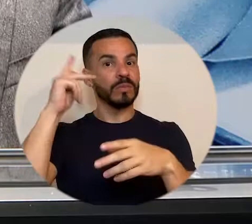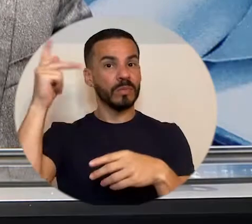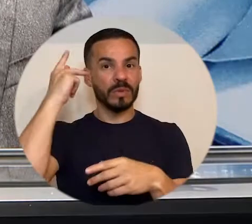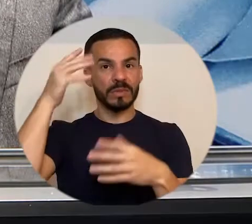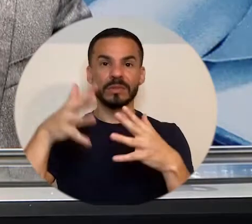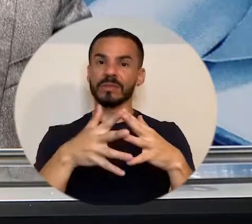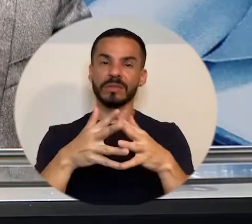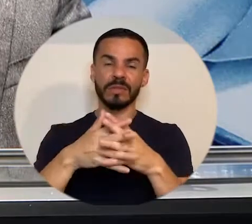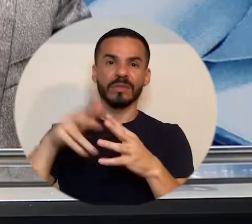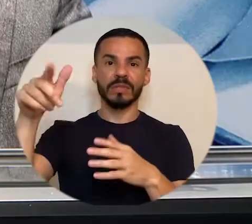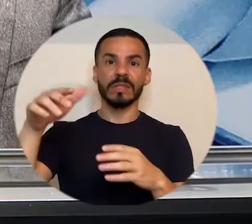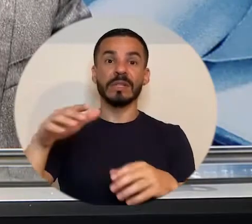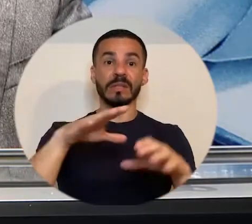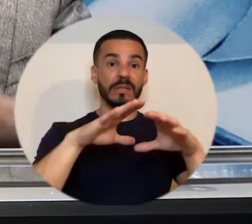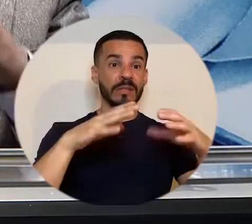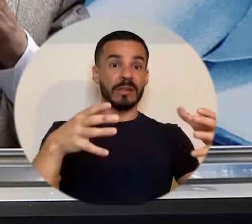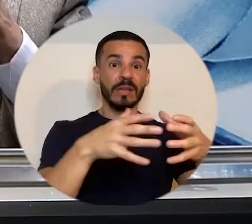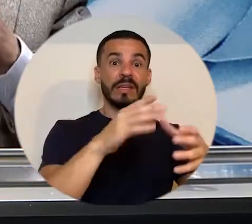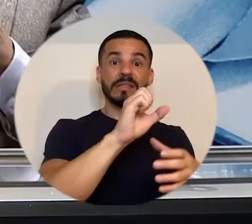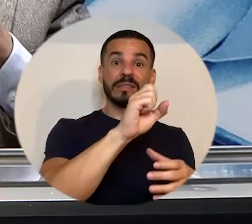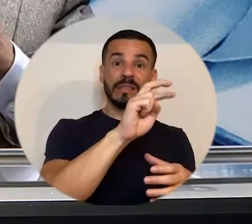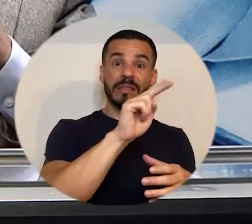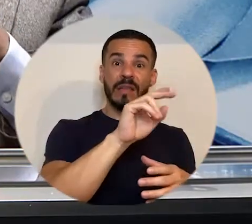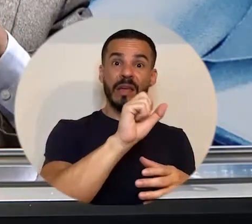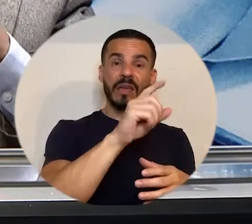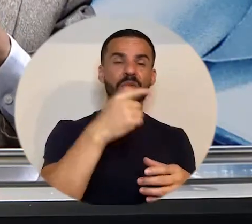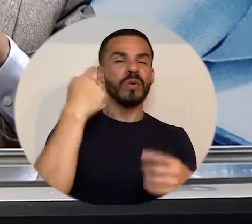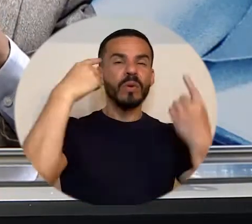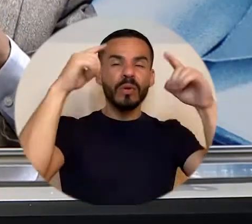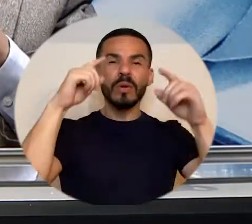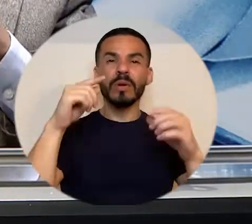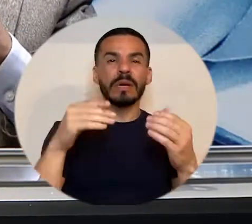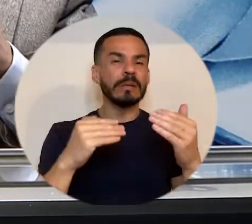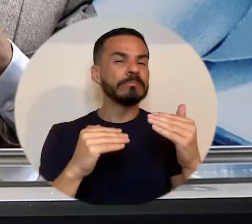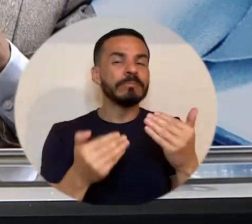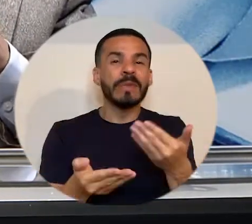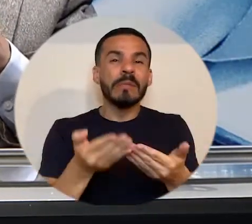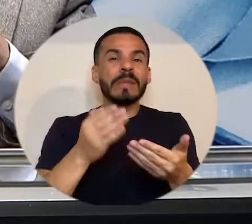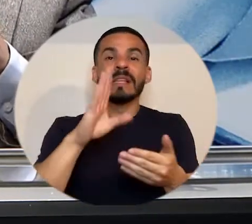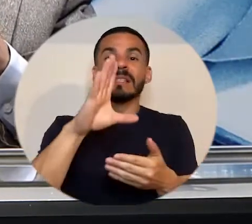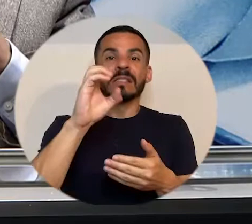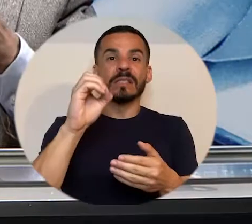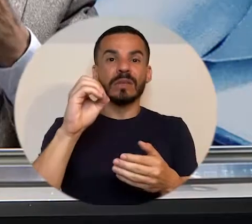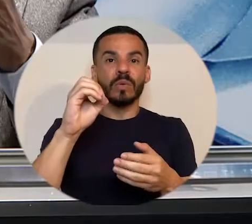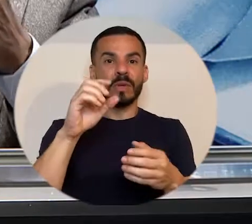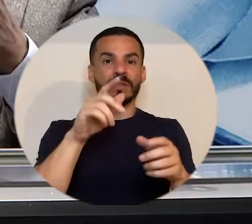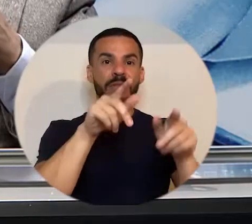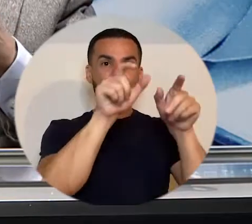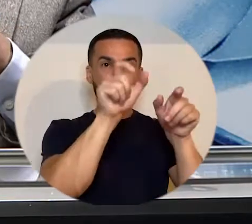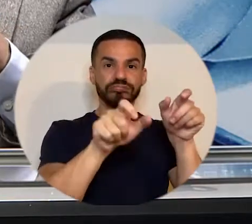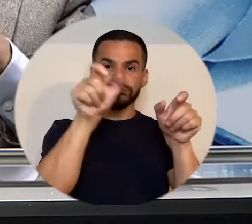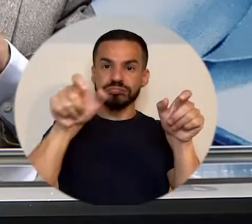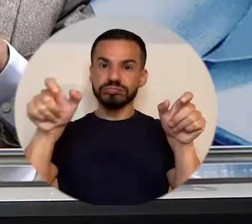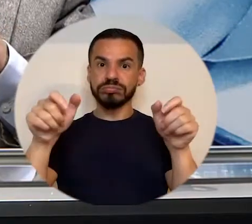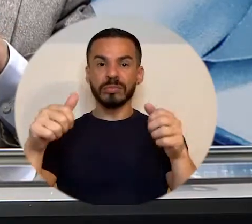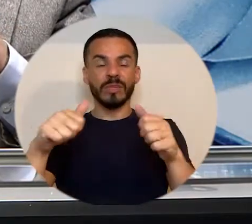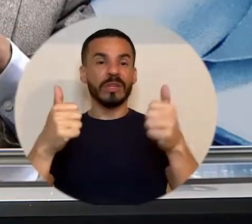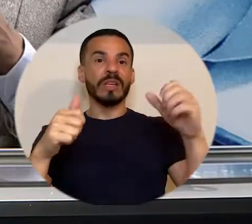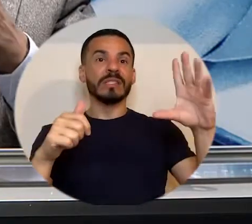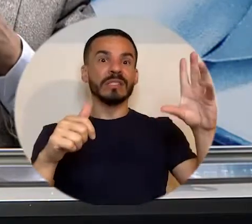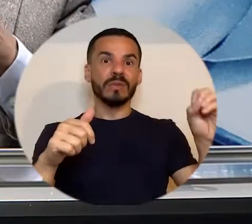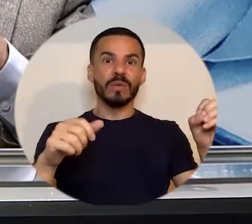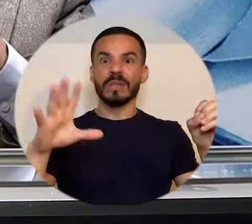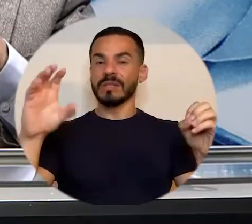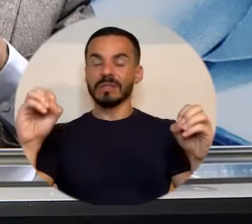En el Senado logran apenas 50 senadores contra 50 republicanos, entonces